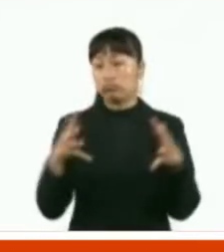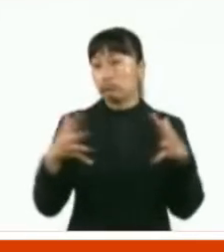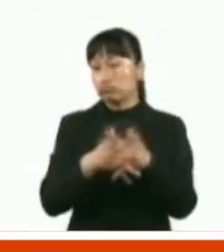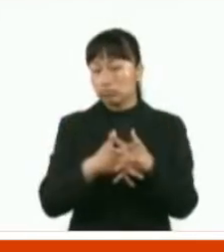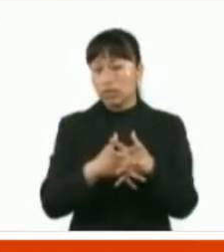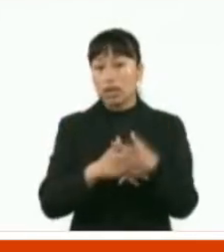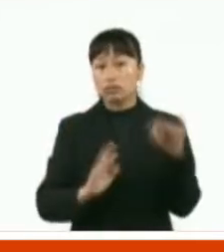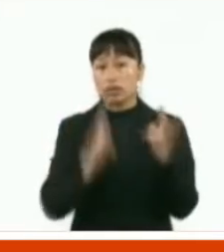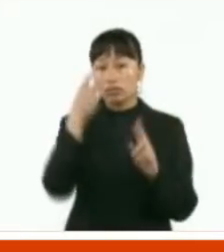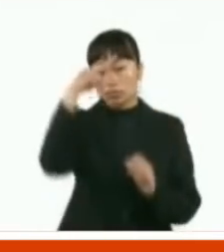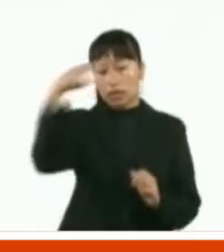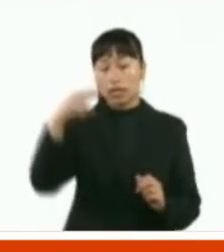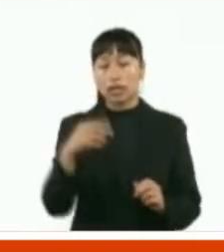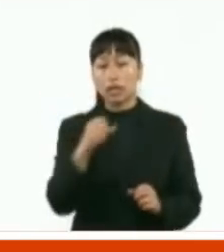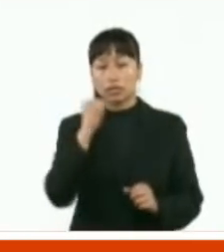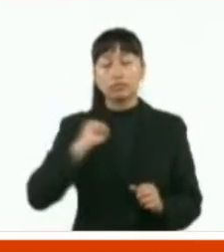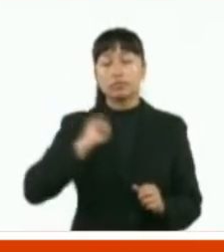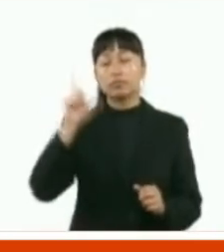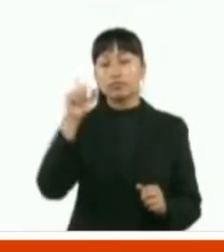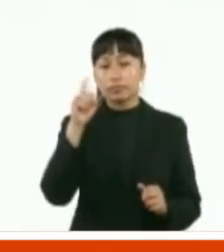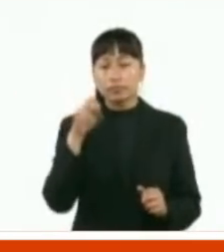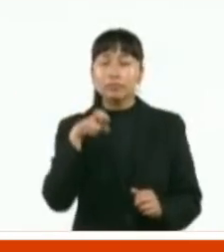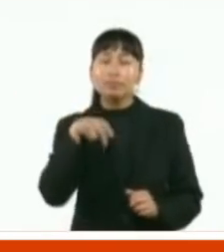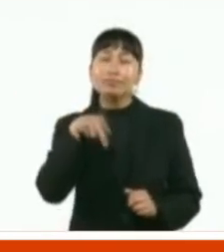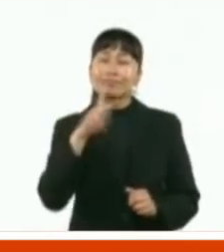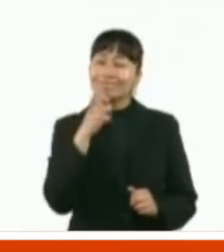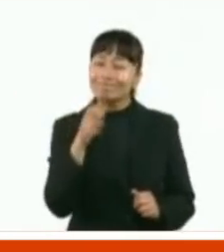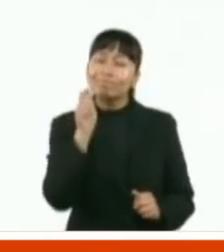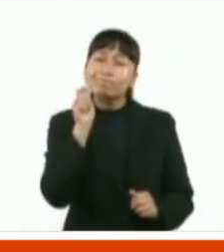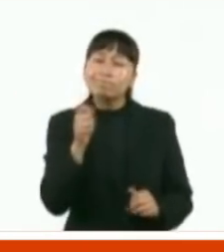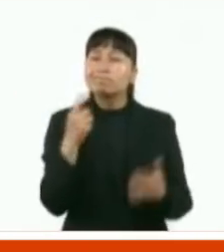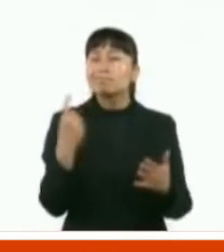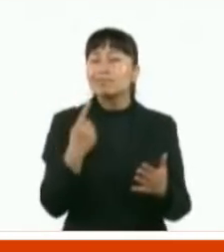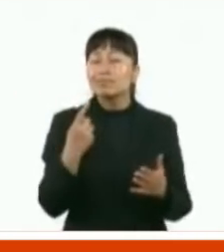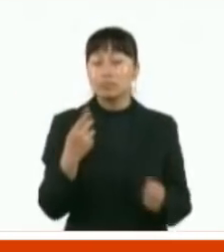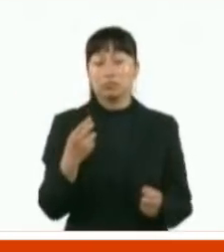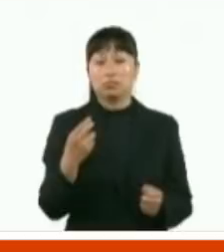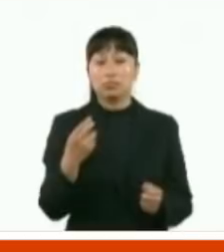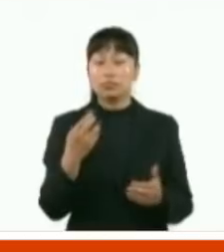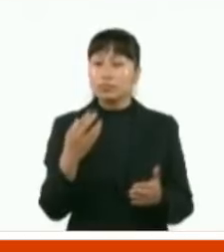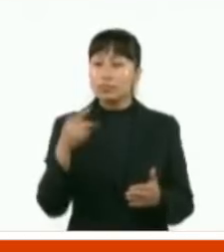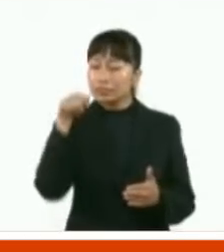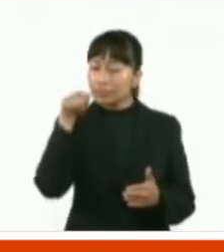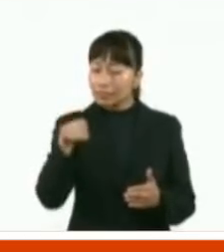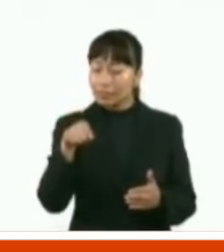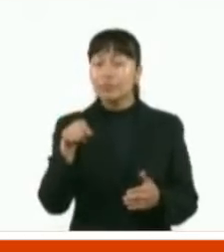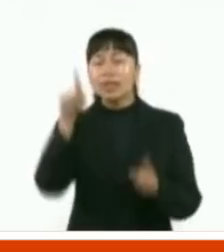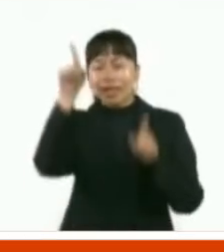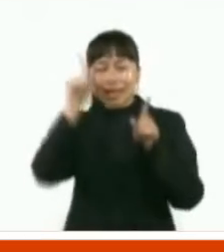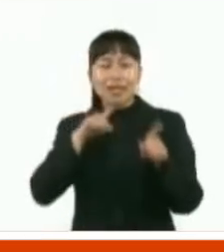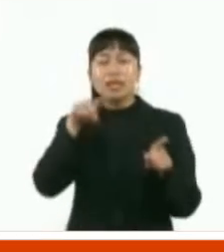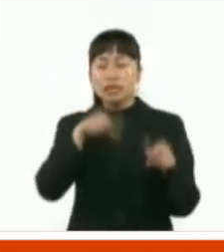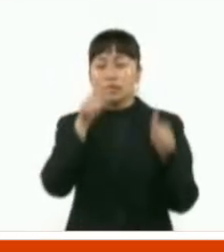en la Revolución Mexicana en el siglo XX. Pero esto no quiere decir que esas mujeres anónimas no estuvieran detrás de